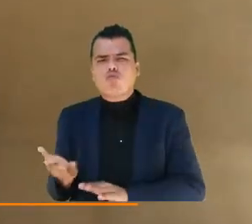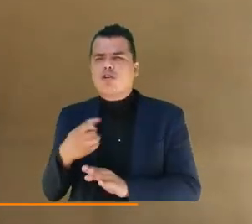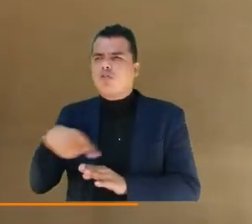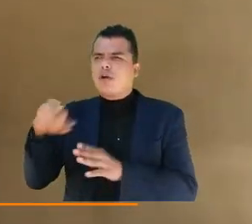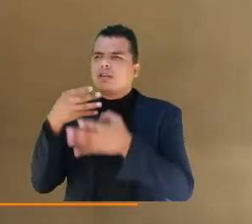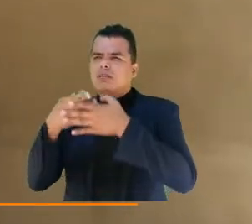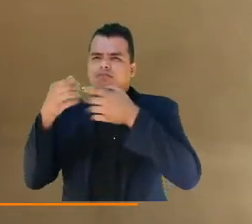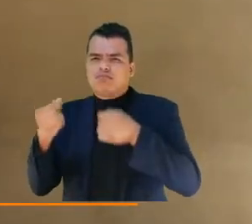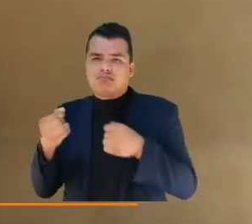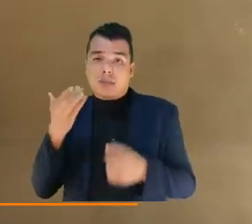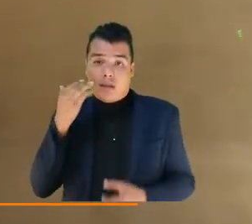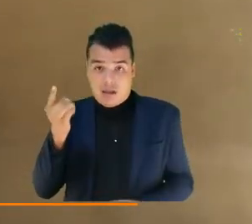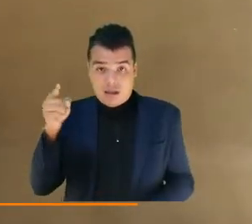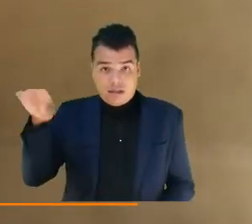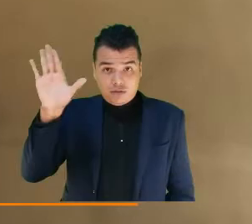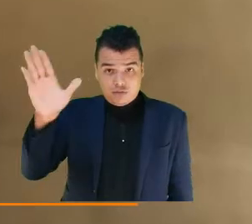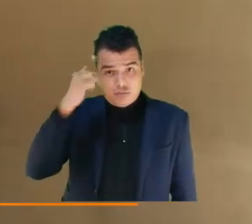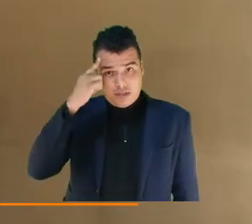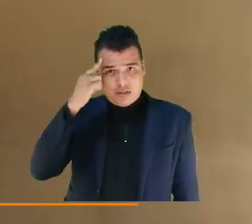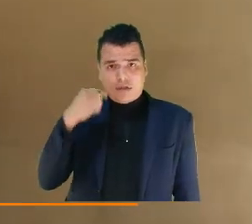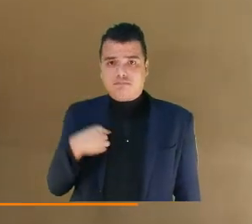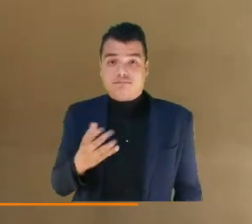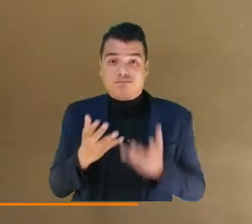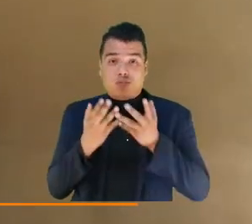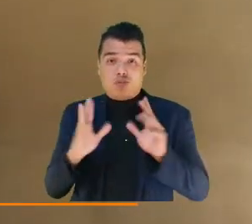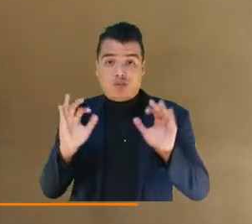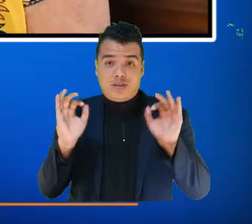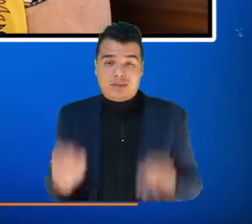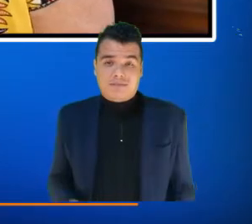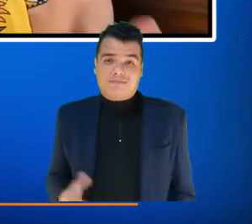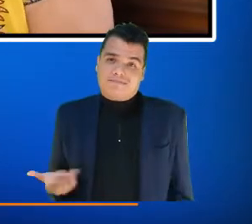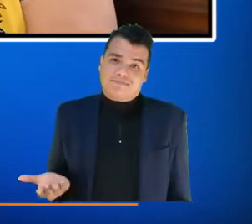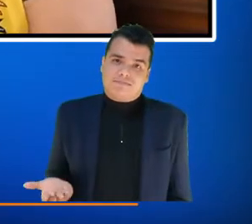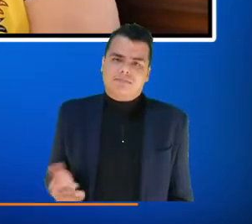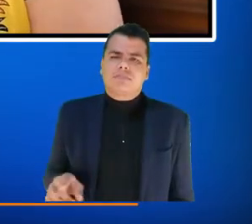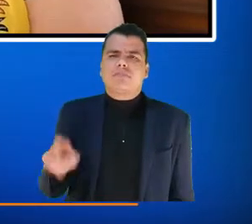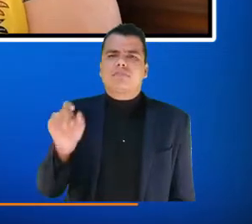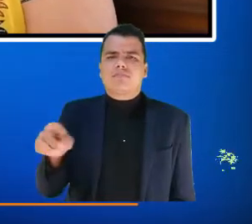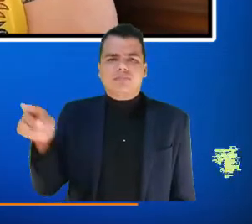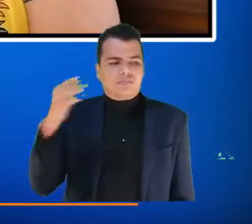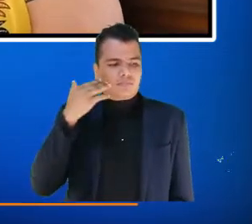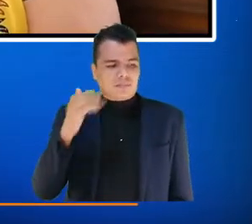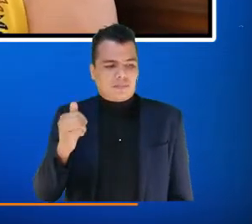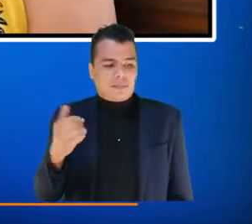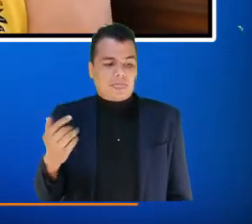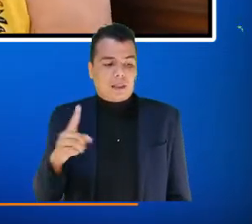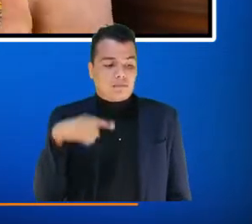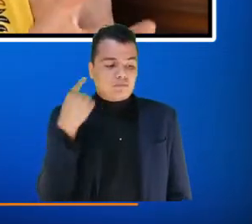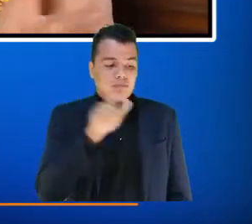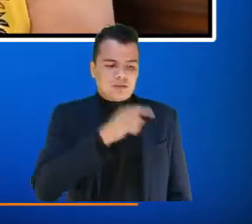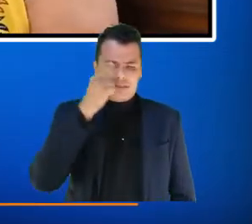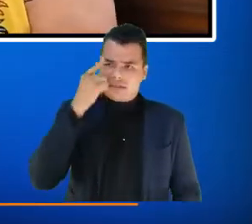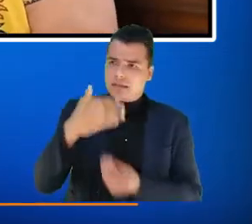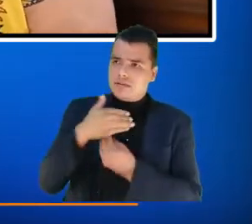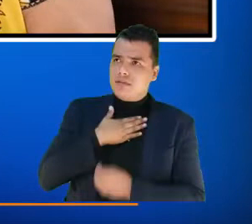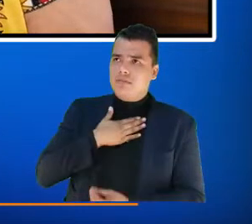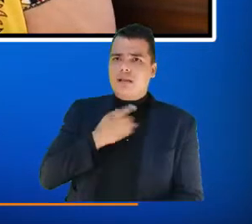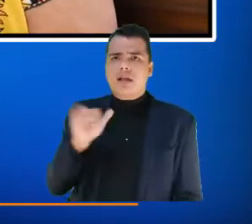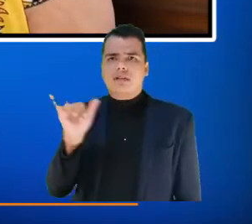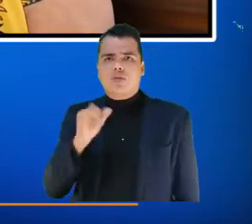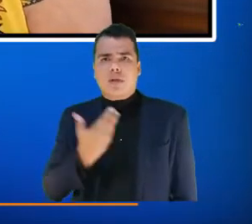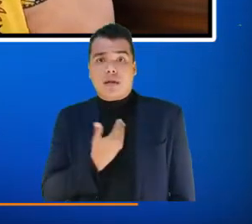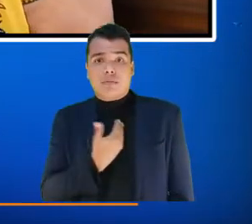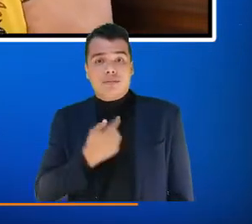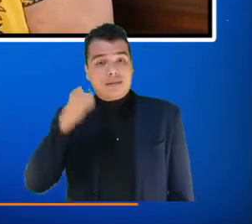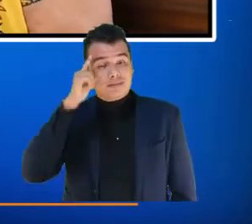cárcel o en un cementerio, ninguna. Y eso es lo que ha pasado. Y a usted la ven como una madre también, porque verdaderamente tenemos